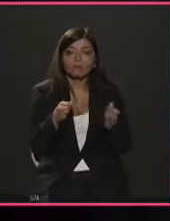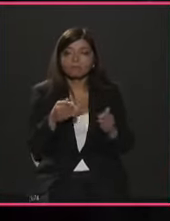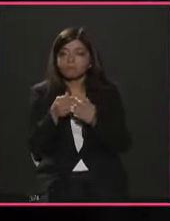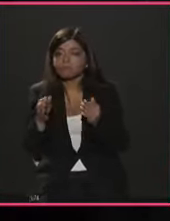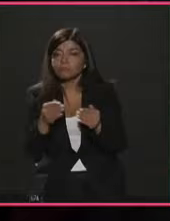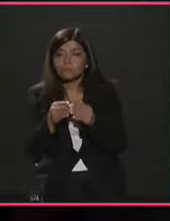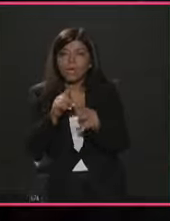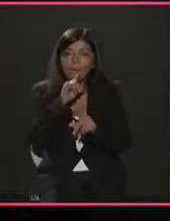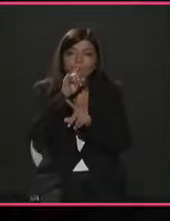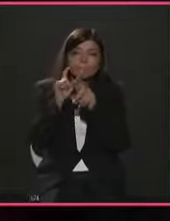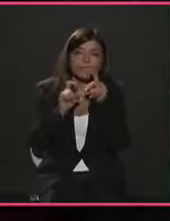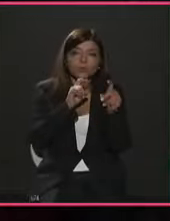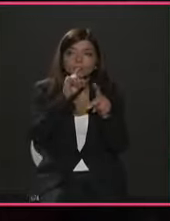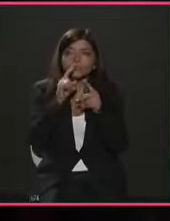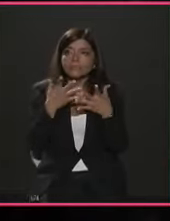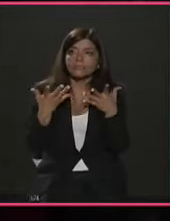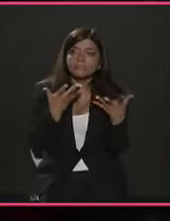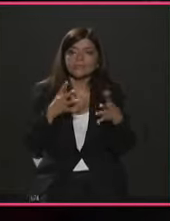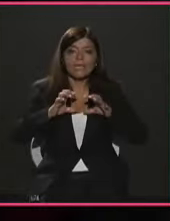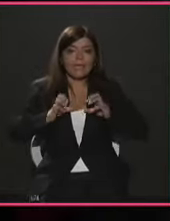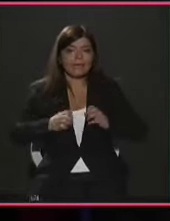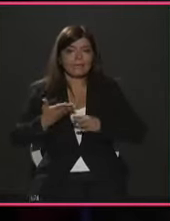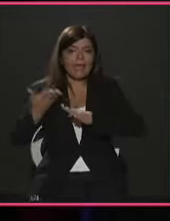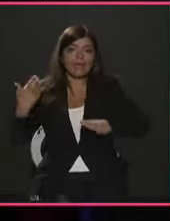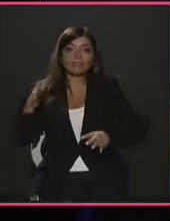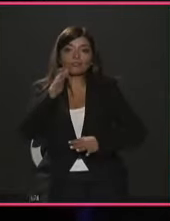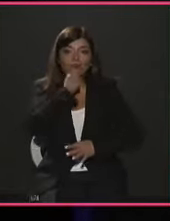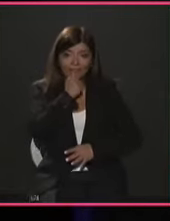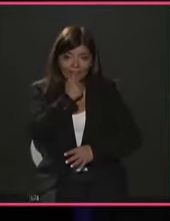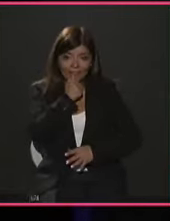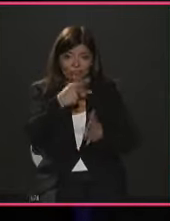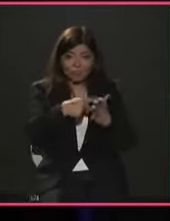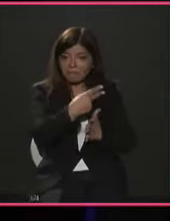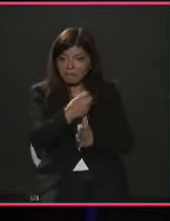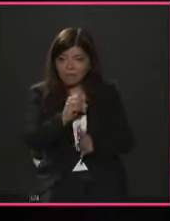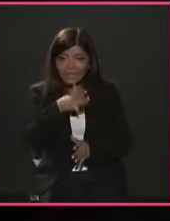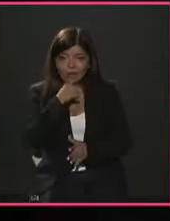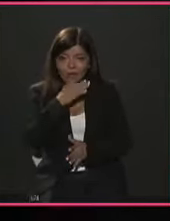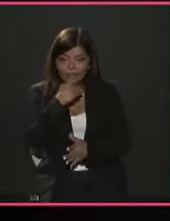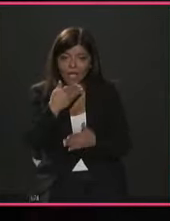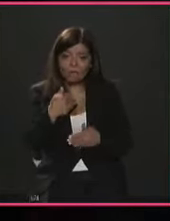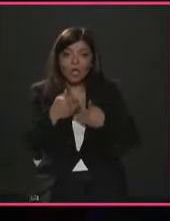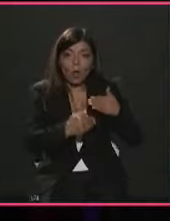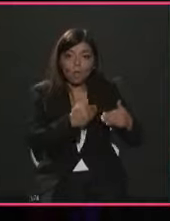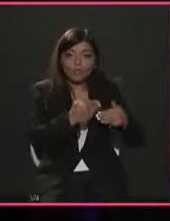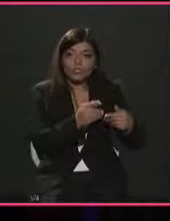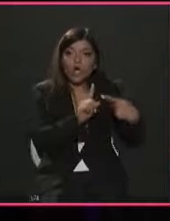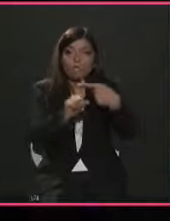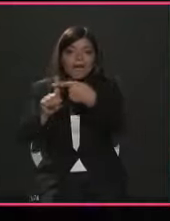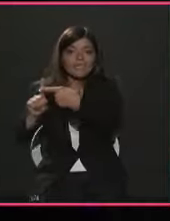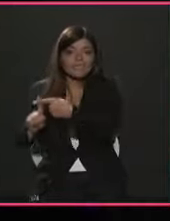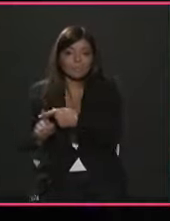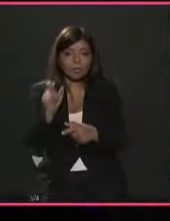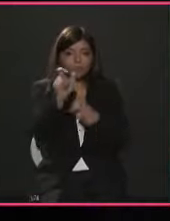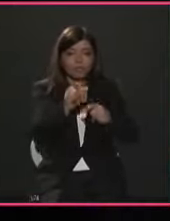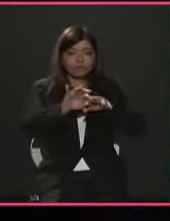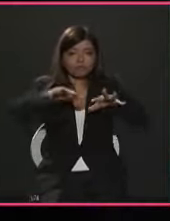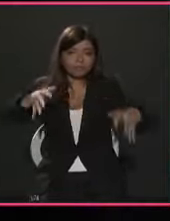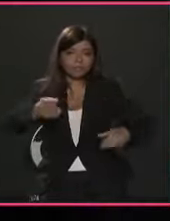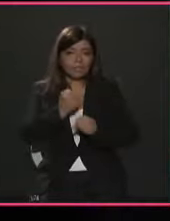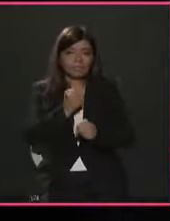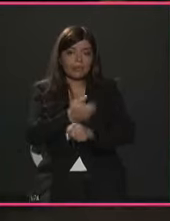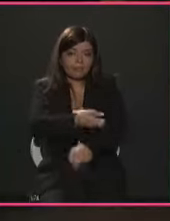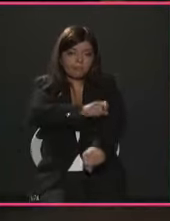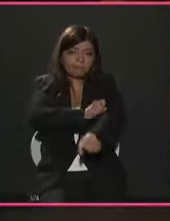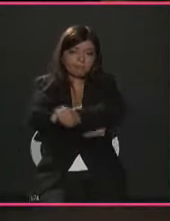preguntas éticas que no existían en el 2020 y es por eso que e en un proceso muy participativo en mesas de trabajo a lo